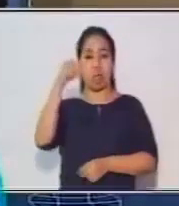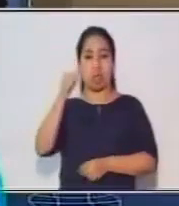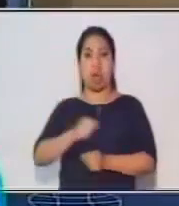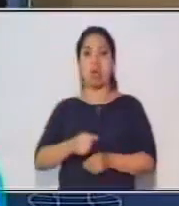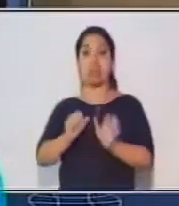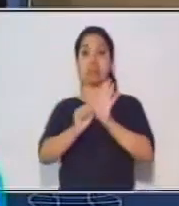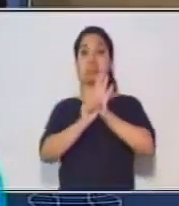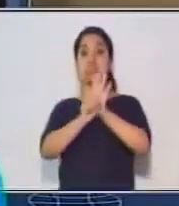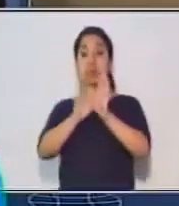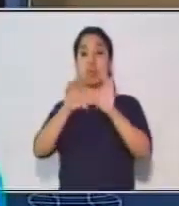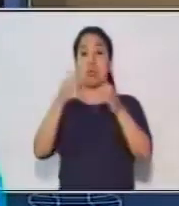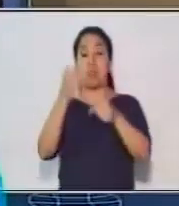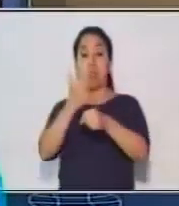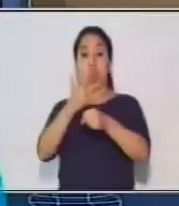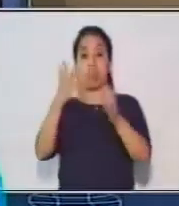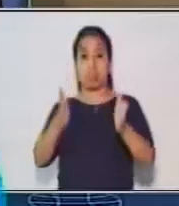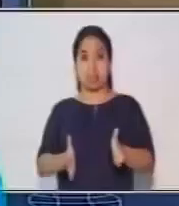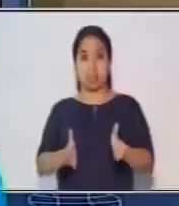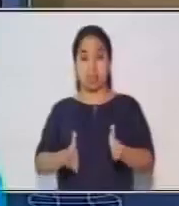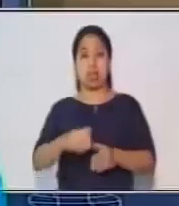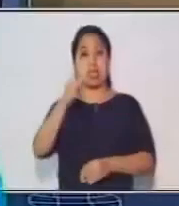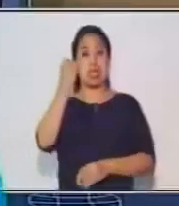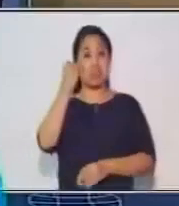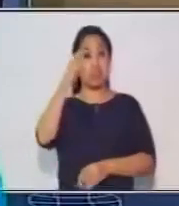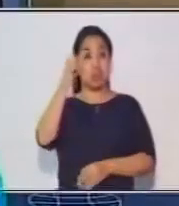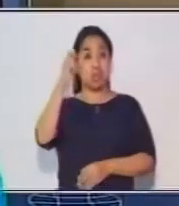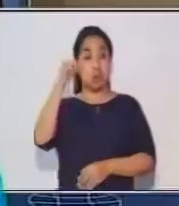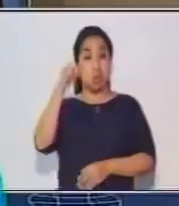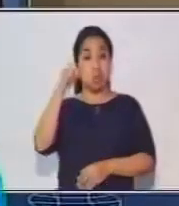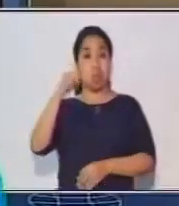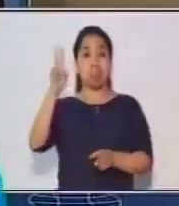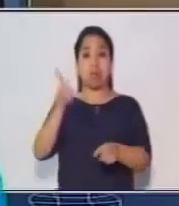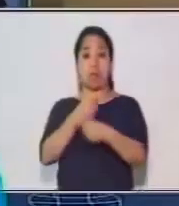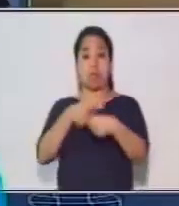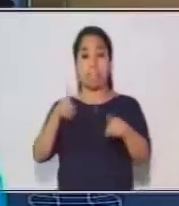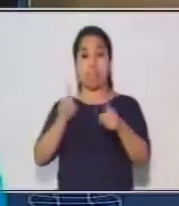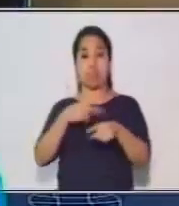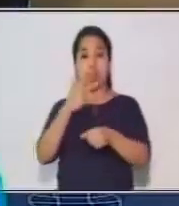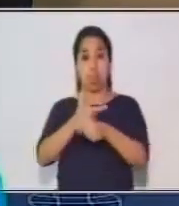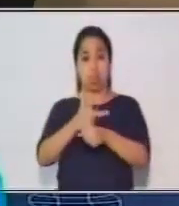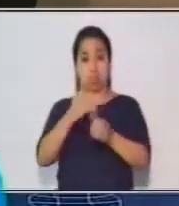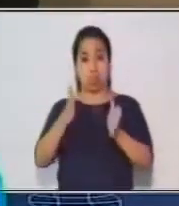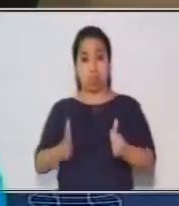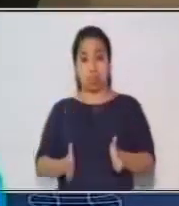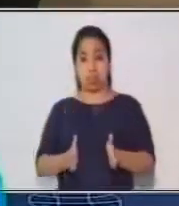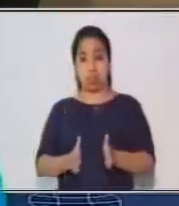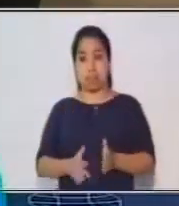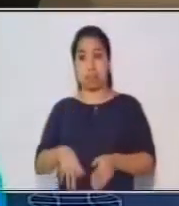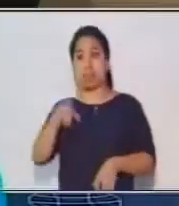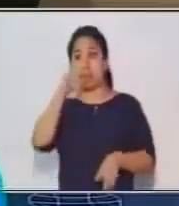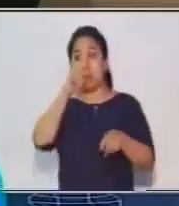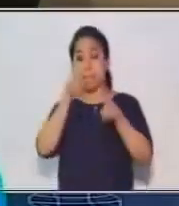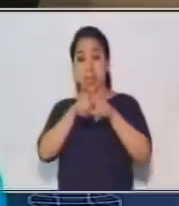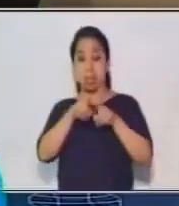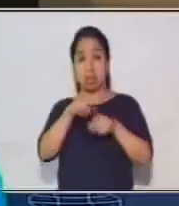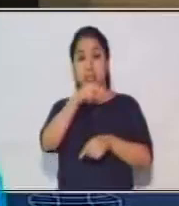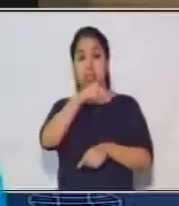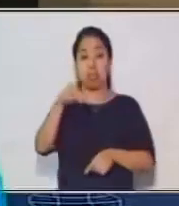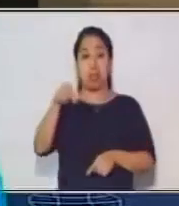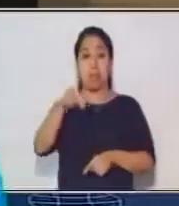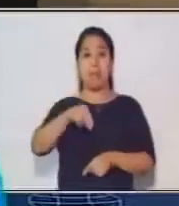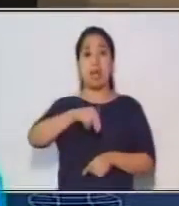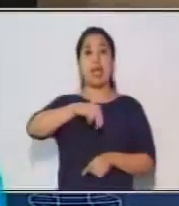guatemaltecos. Y es un ícono de la música guatemalteca. Pero también tenemos a Yajaira